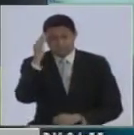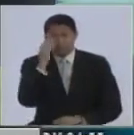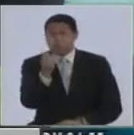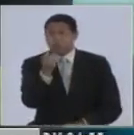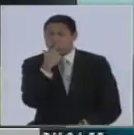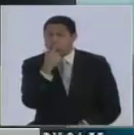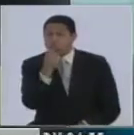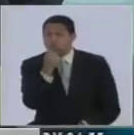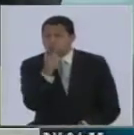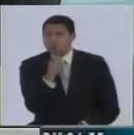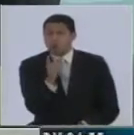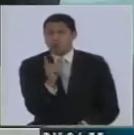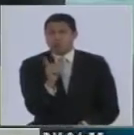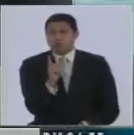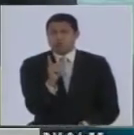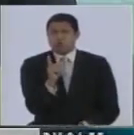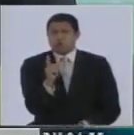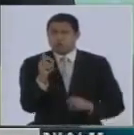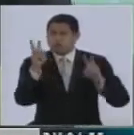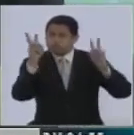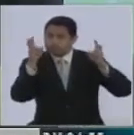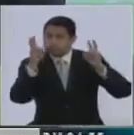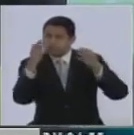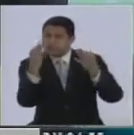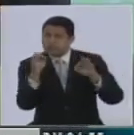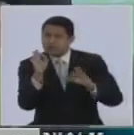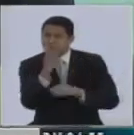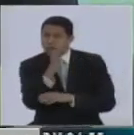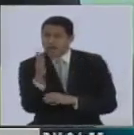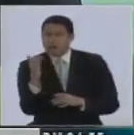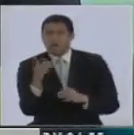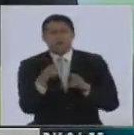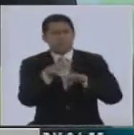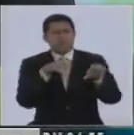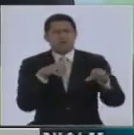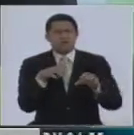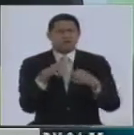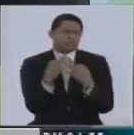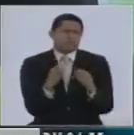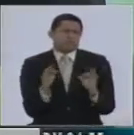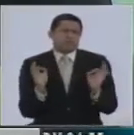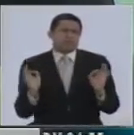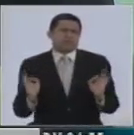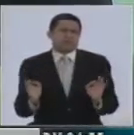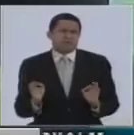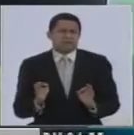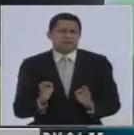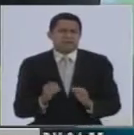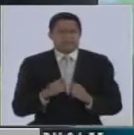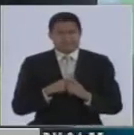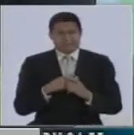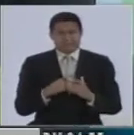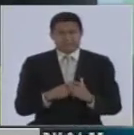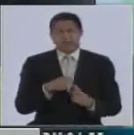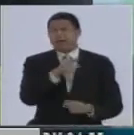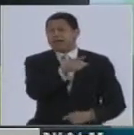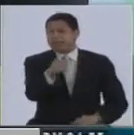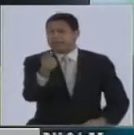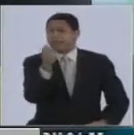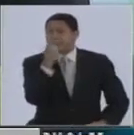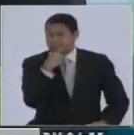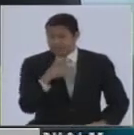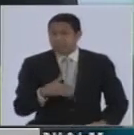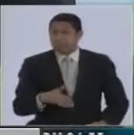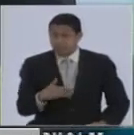drogas que no son entre paréntesis naturales porque la mayoría de las drogas son de origen natural entonces estas medicinas